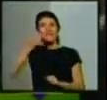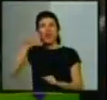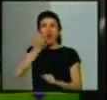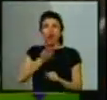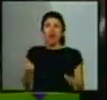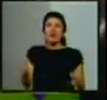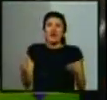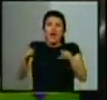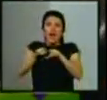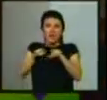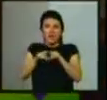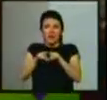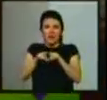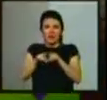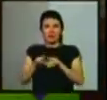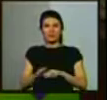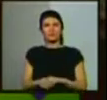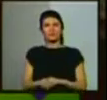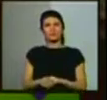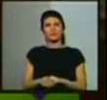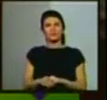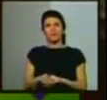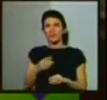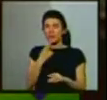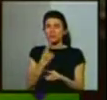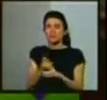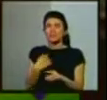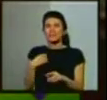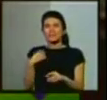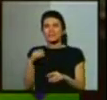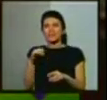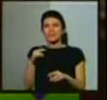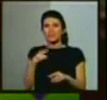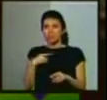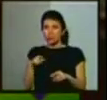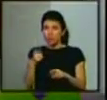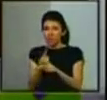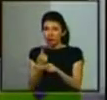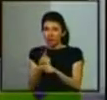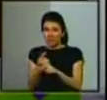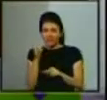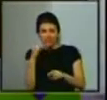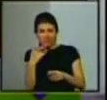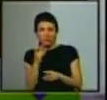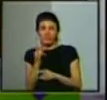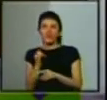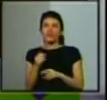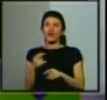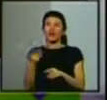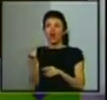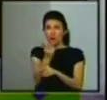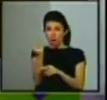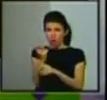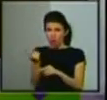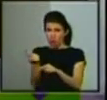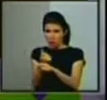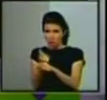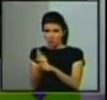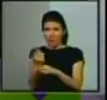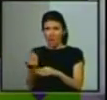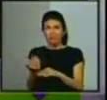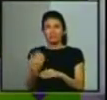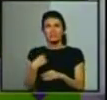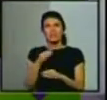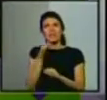la conversación que ustedes sostienen... ¿Perdón? Sí, expresidente. De hecho, la conversación que ustedes sostienen, entiendo que aparece